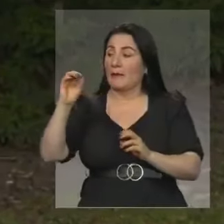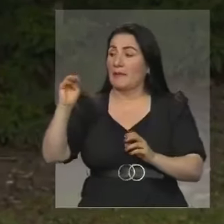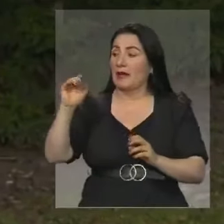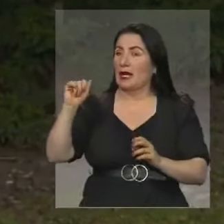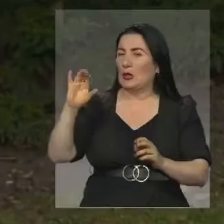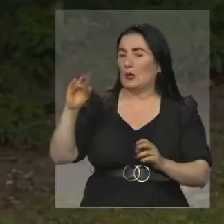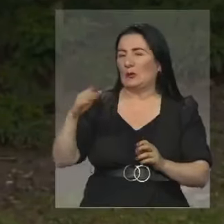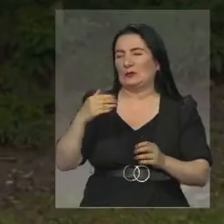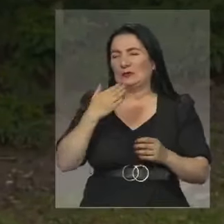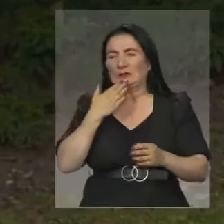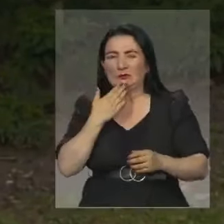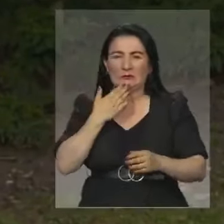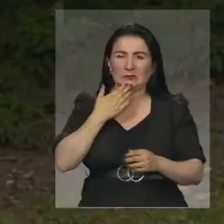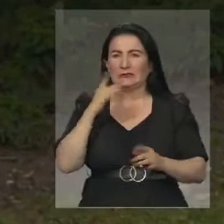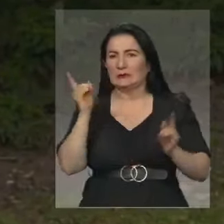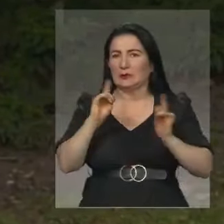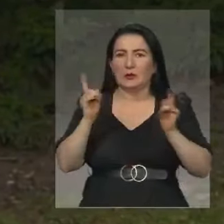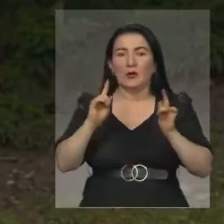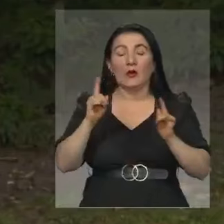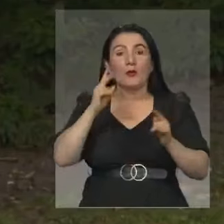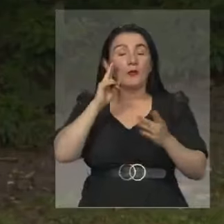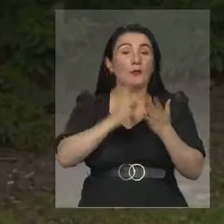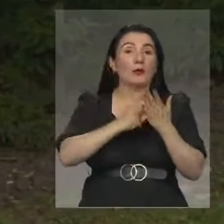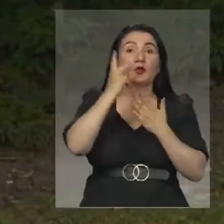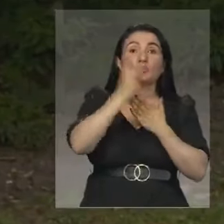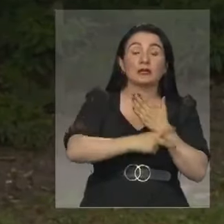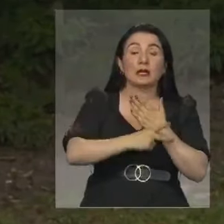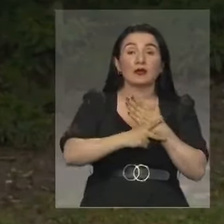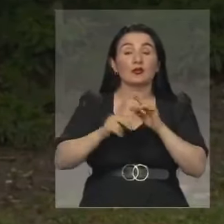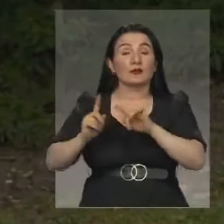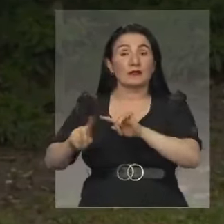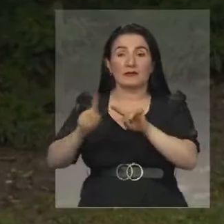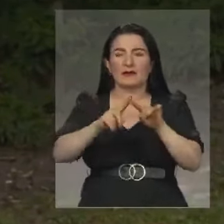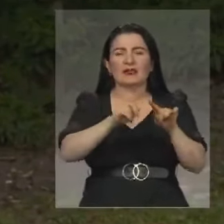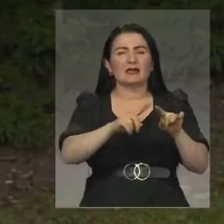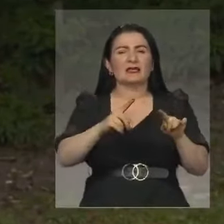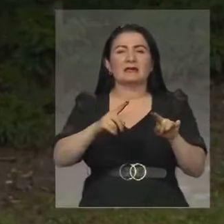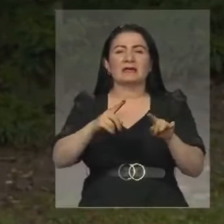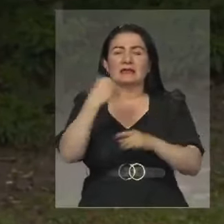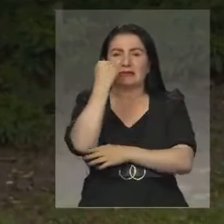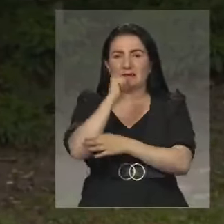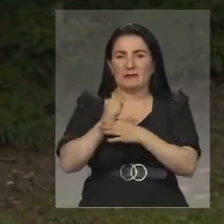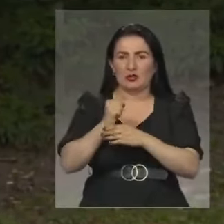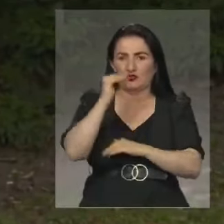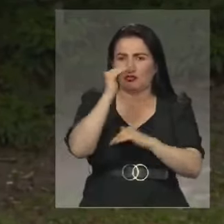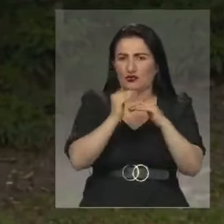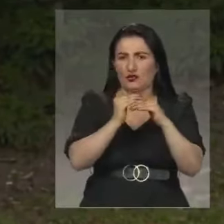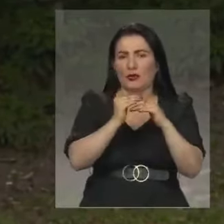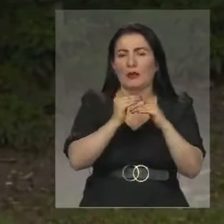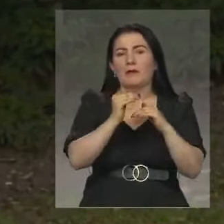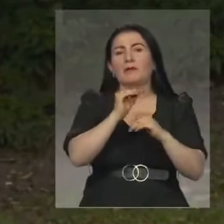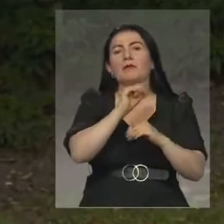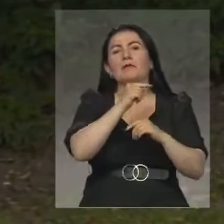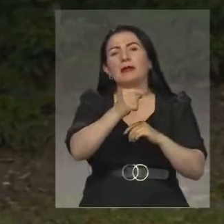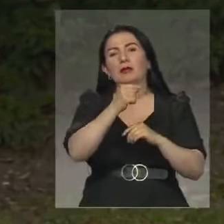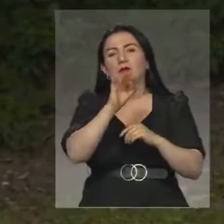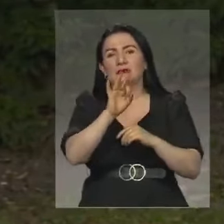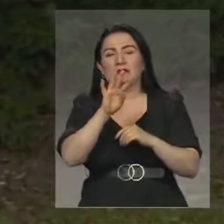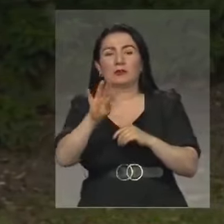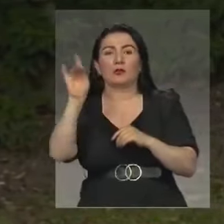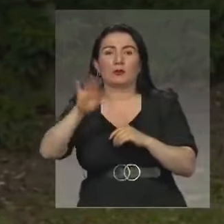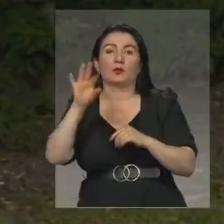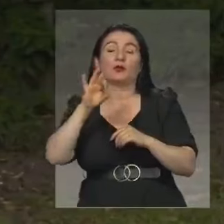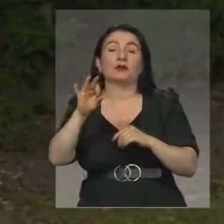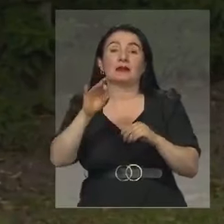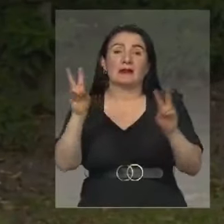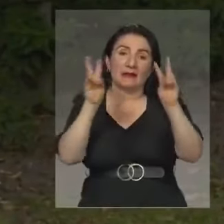es nada favorable, pues en proyectos de lanzamiento ha habido una disminución de menos 34% y esto